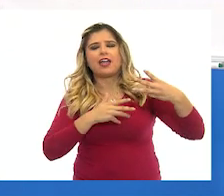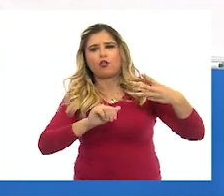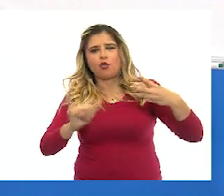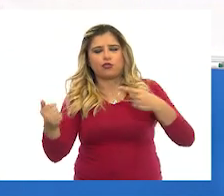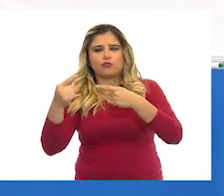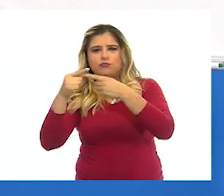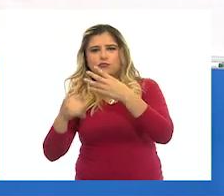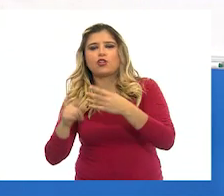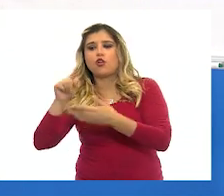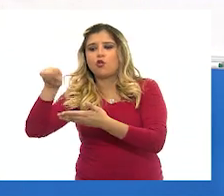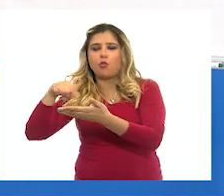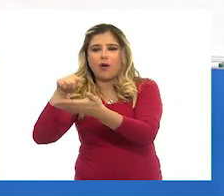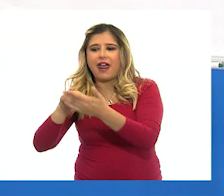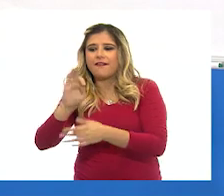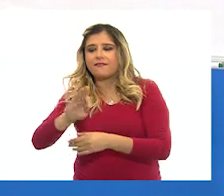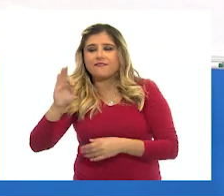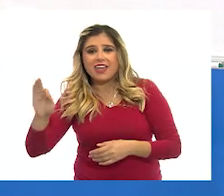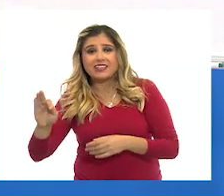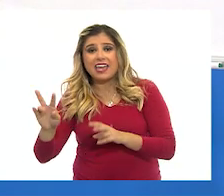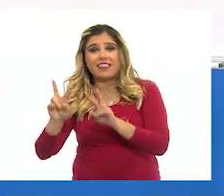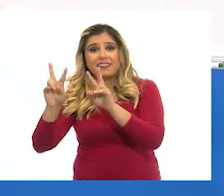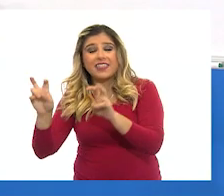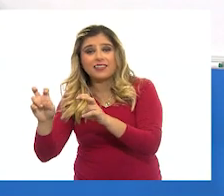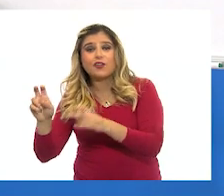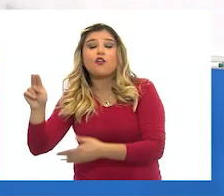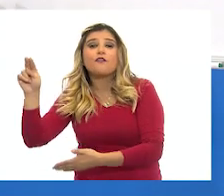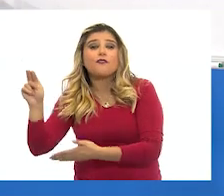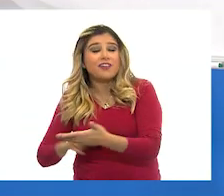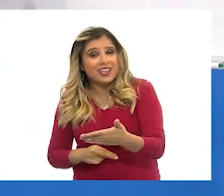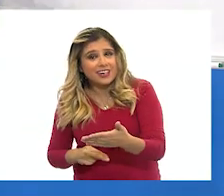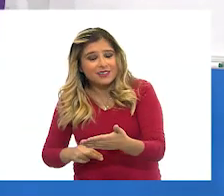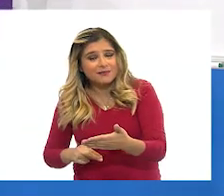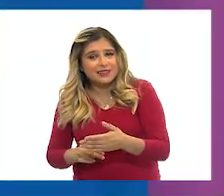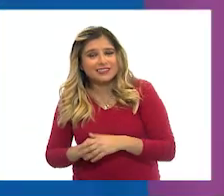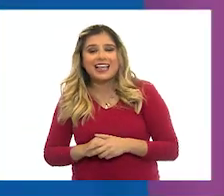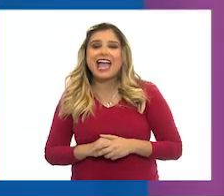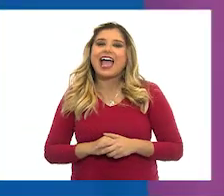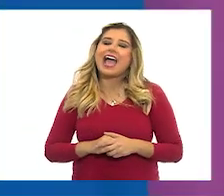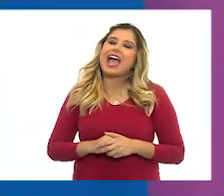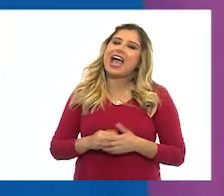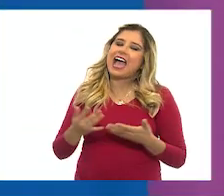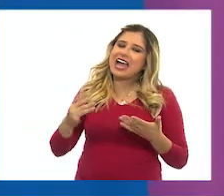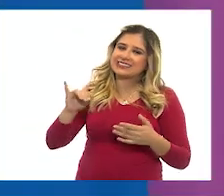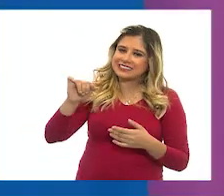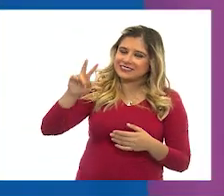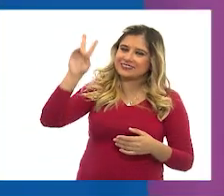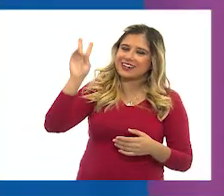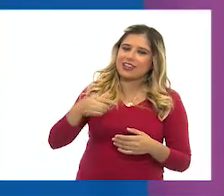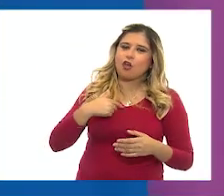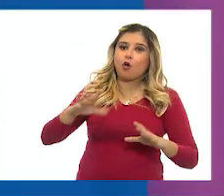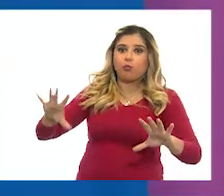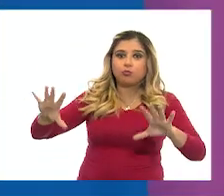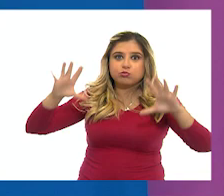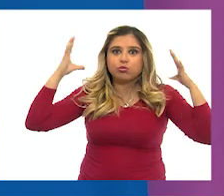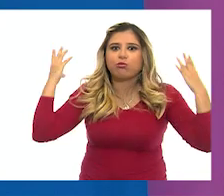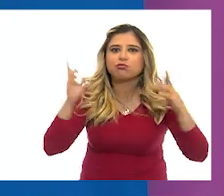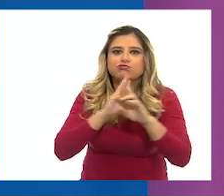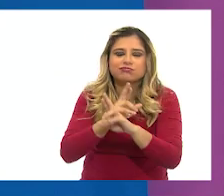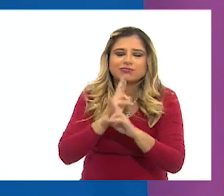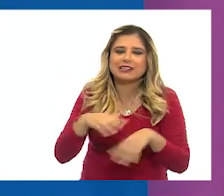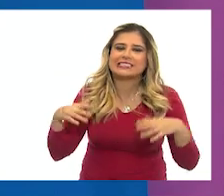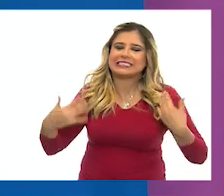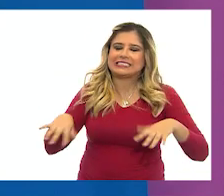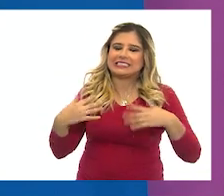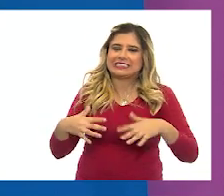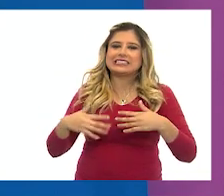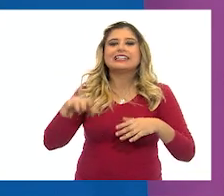como lugar, fecha, título y firma. A continuación, y es totalmente cierto. Yo ya me estaba acelerando a responder.